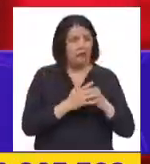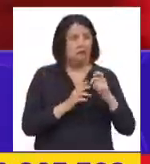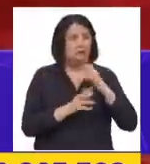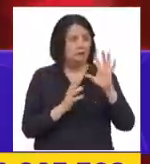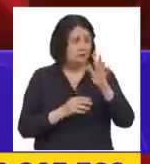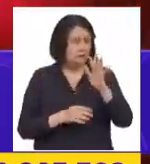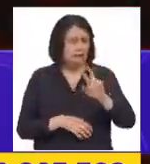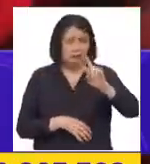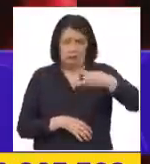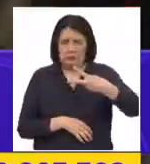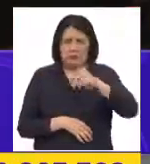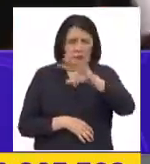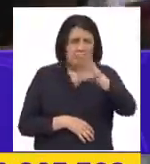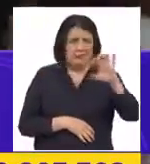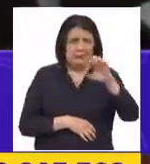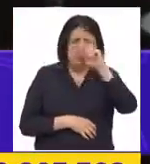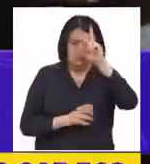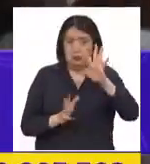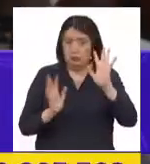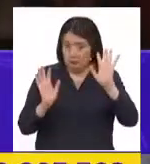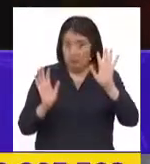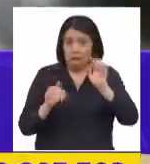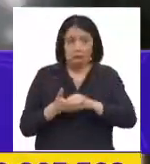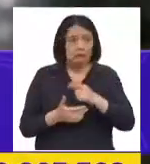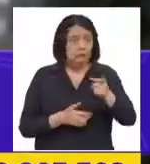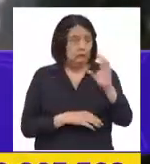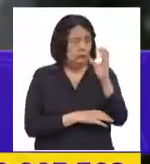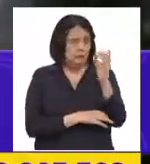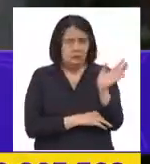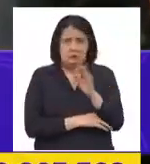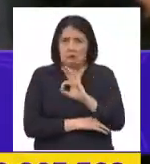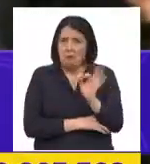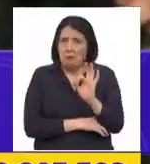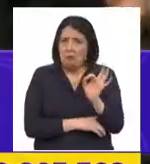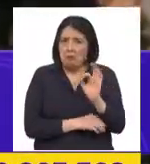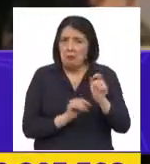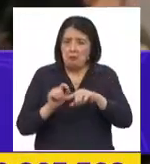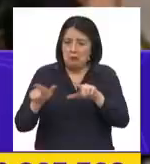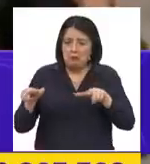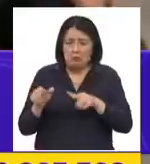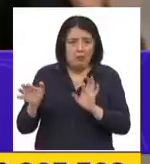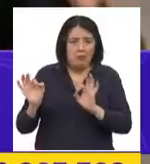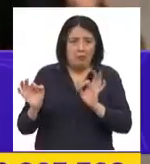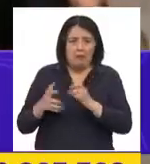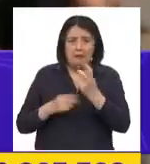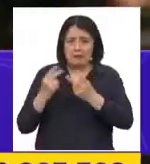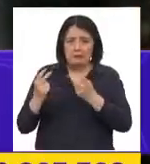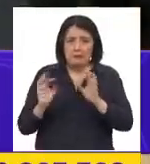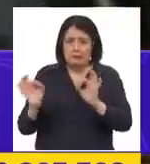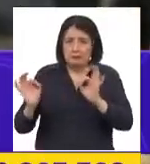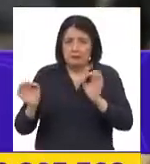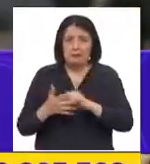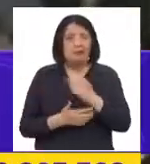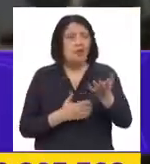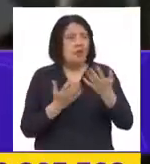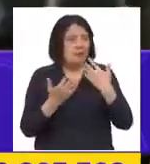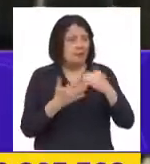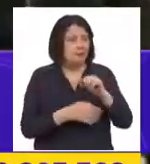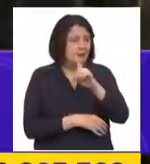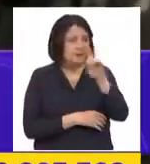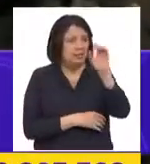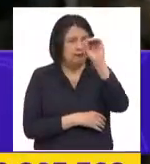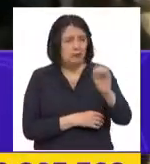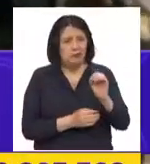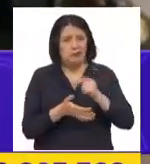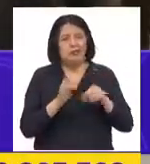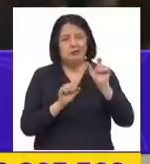de 2.500 peruanos. Ojo, Colombia no habilitó un sector para visitantes. Hablamos del 100%